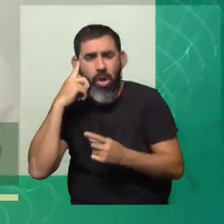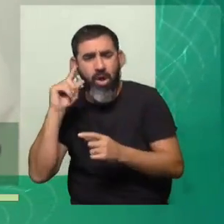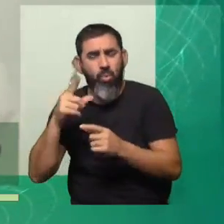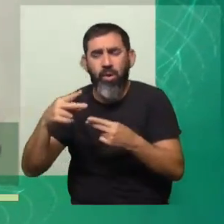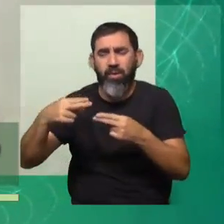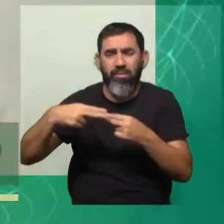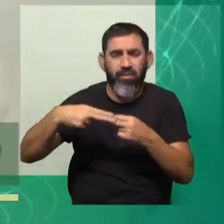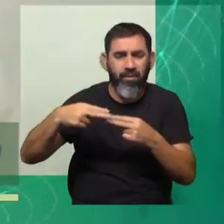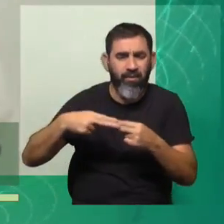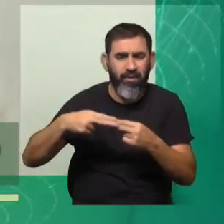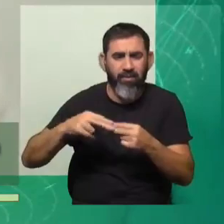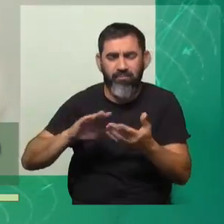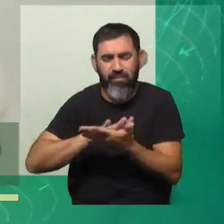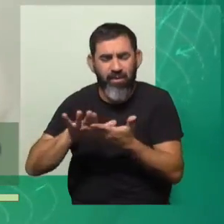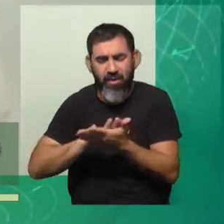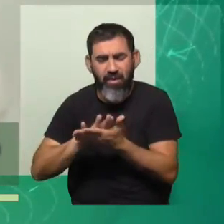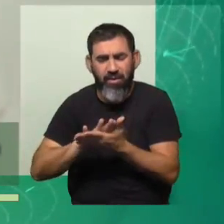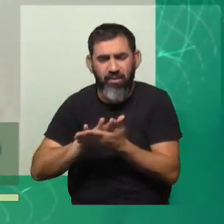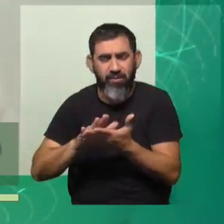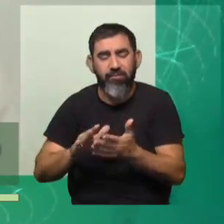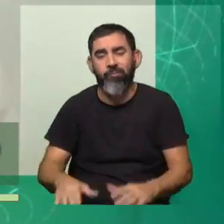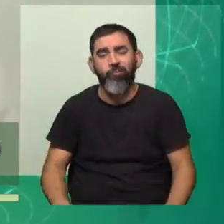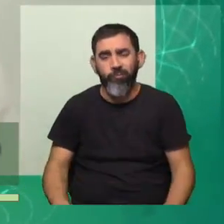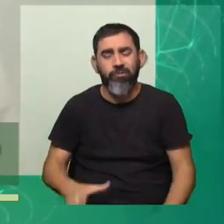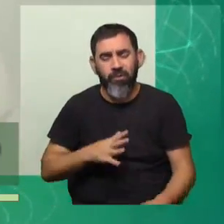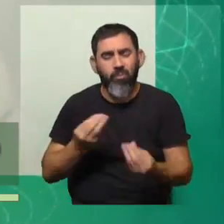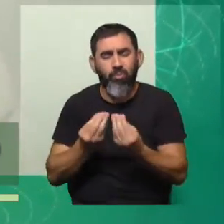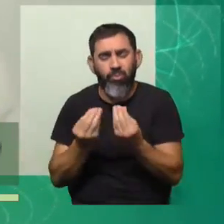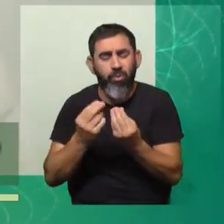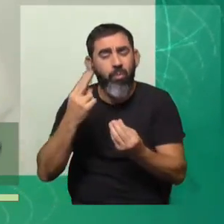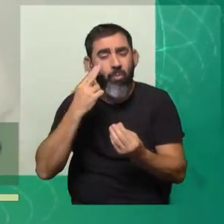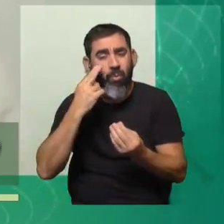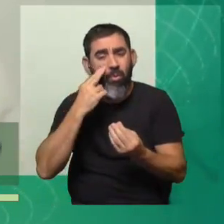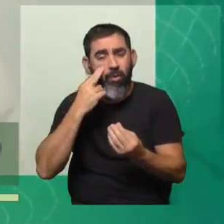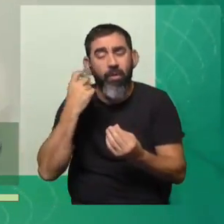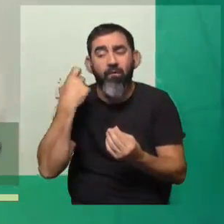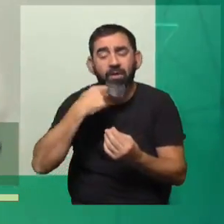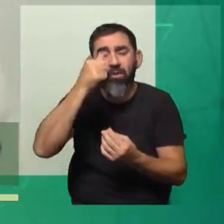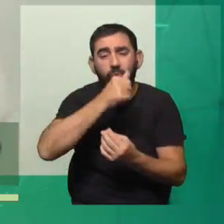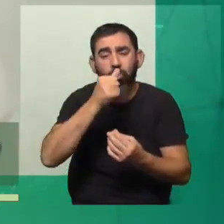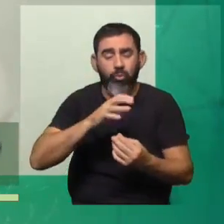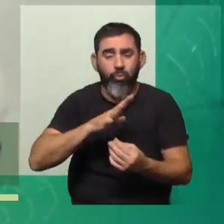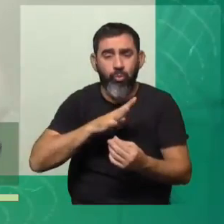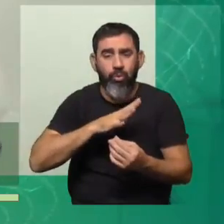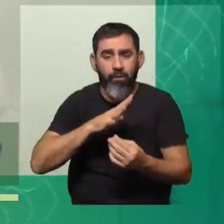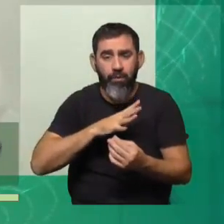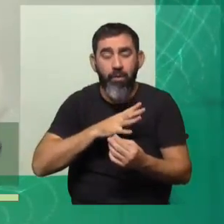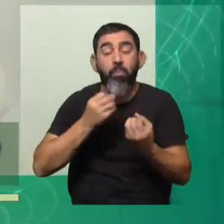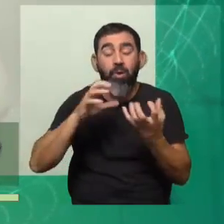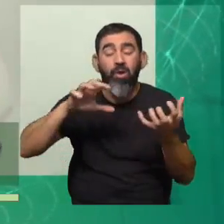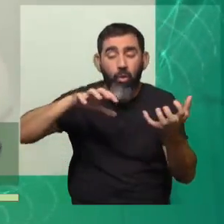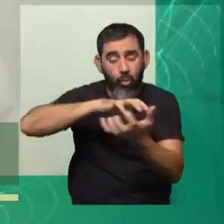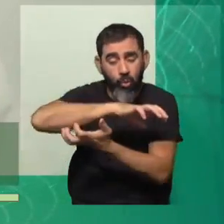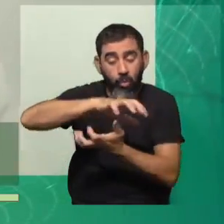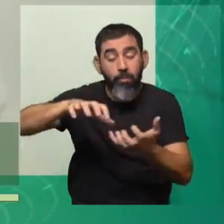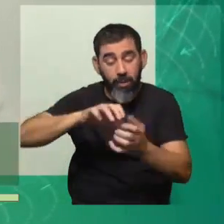un celular con WhatsApp o no siempre van a tener el mismo no siempre van a tener batería como que hay muchos detalles que que no terminan siendo detalles Porque terminan siendo